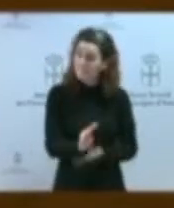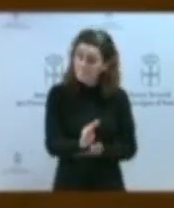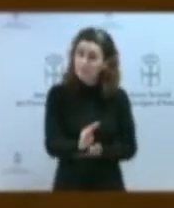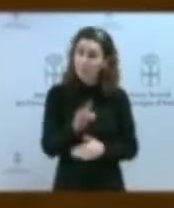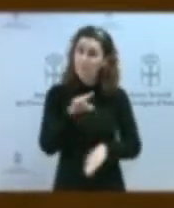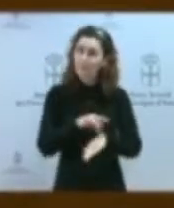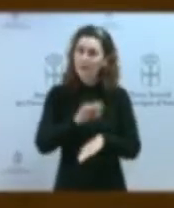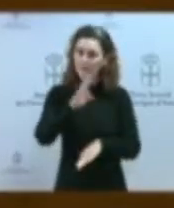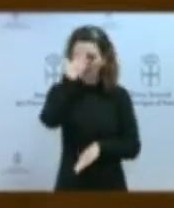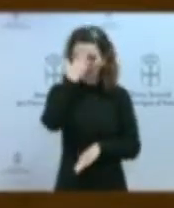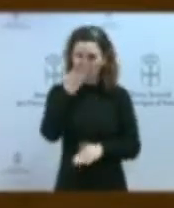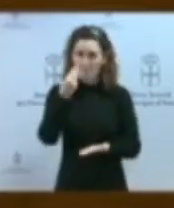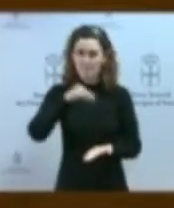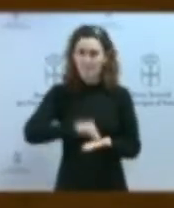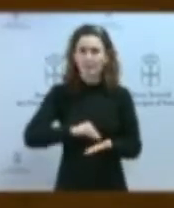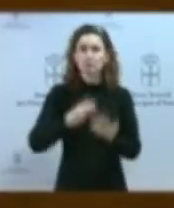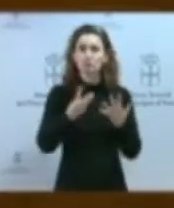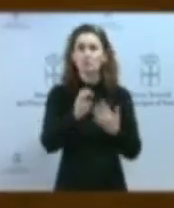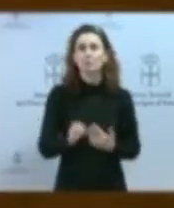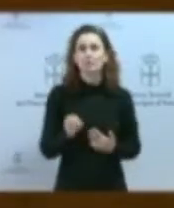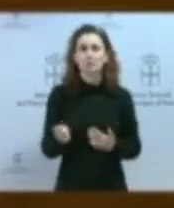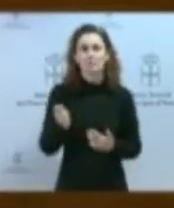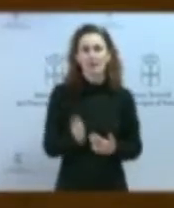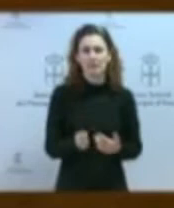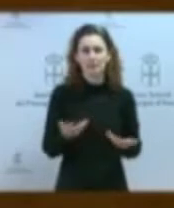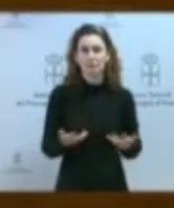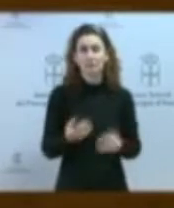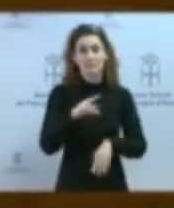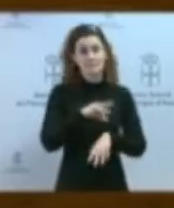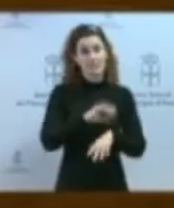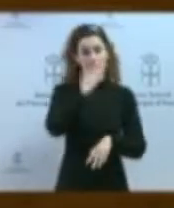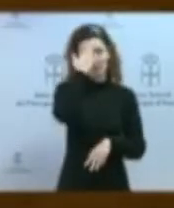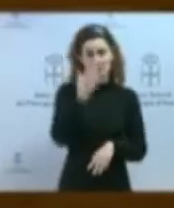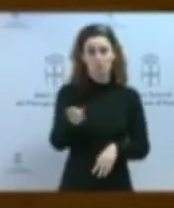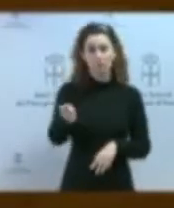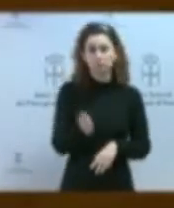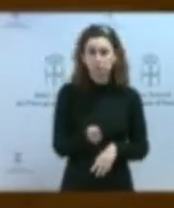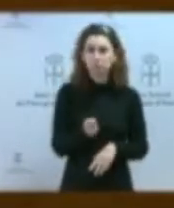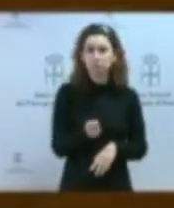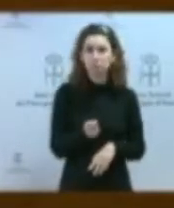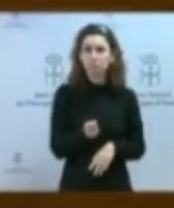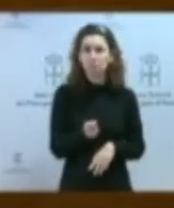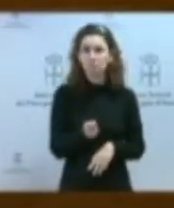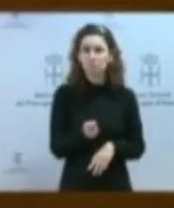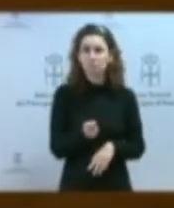menos. Cada médico de familia que ponemos en primera línea, digamos, más cercano a la ciudadanía, reduce